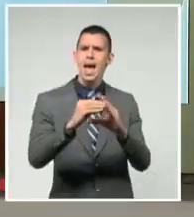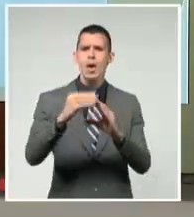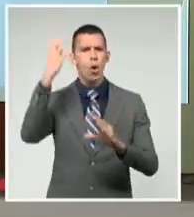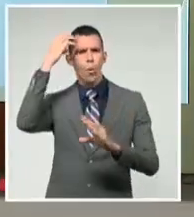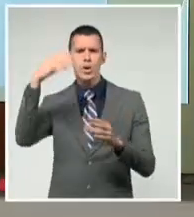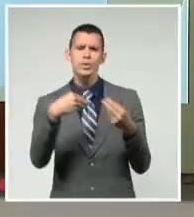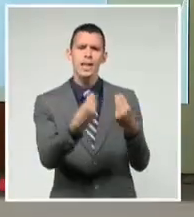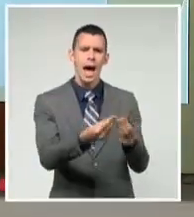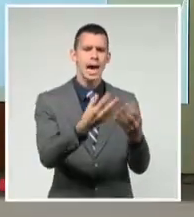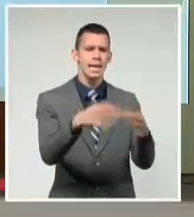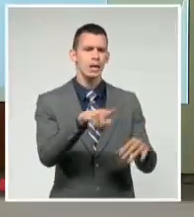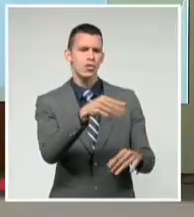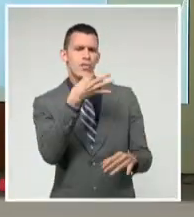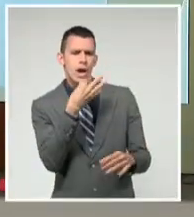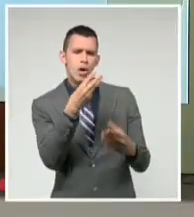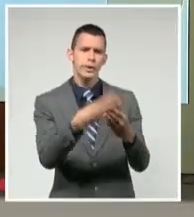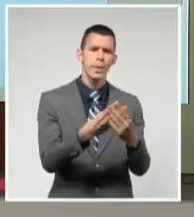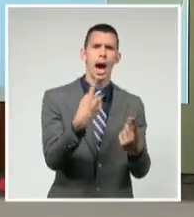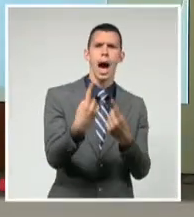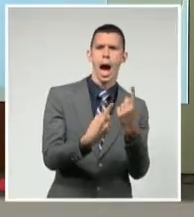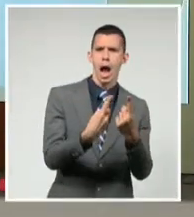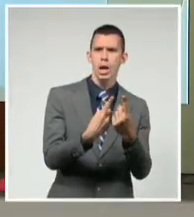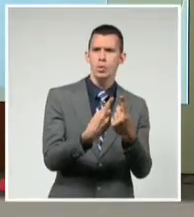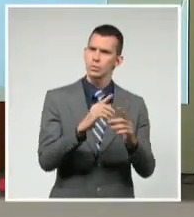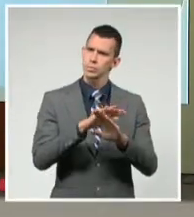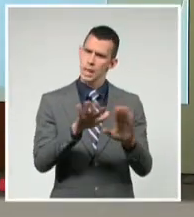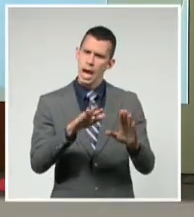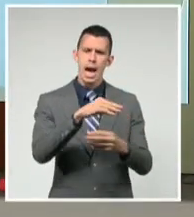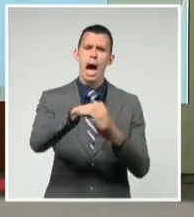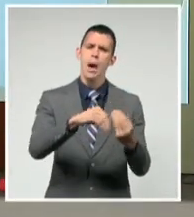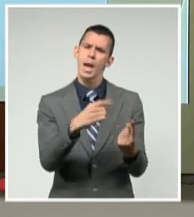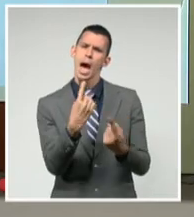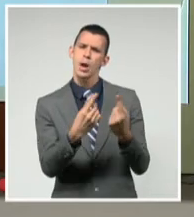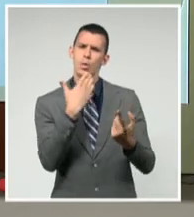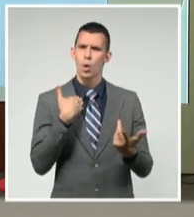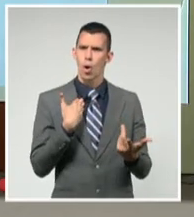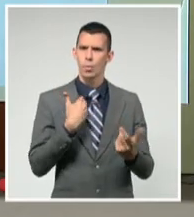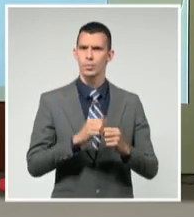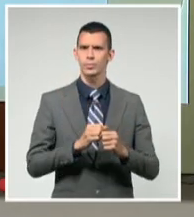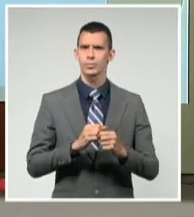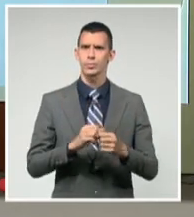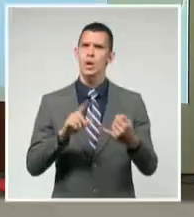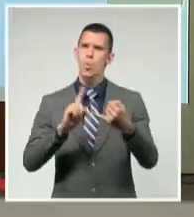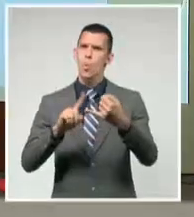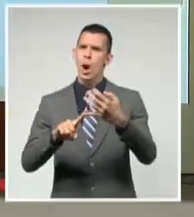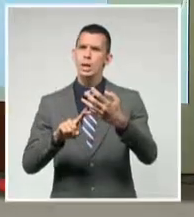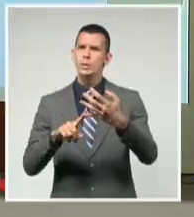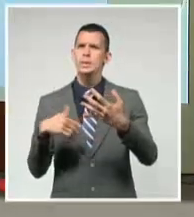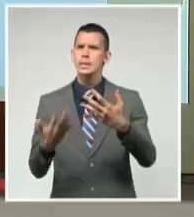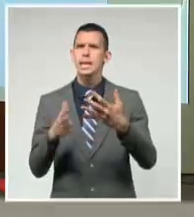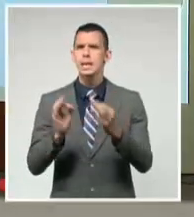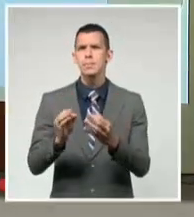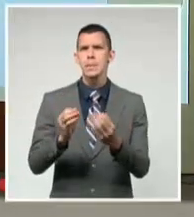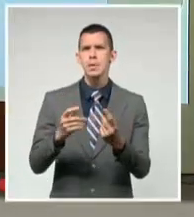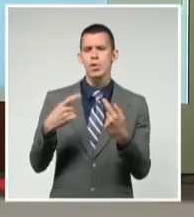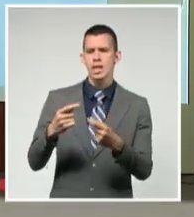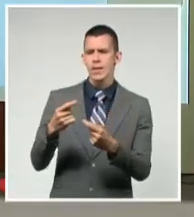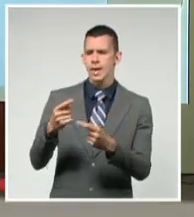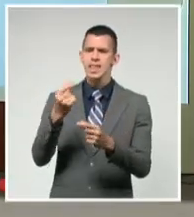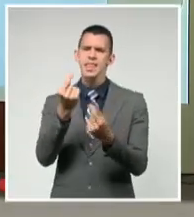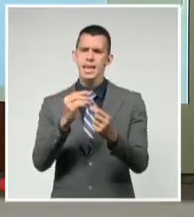estos aspectos se abordan al mismo tiempo con el propósito de lograr la integralidad requerida para este proceso que es